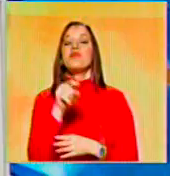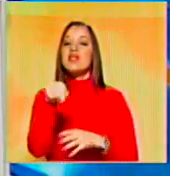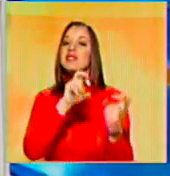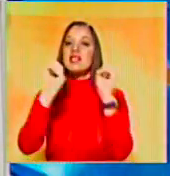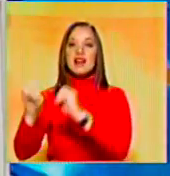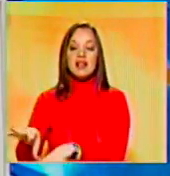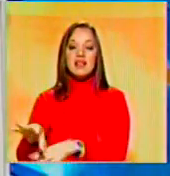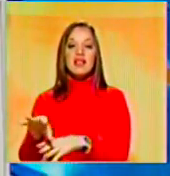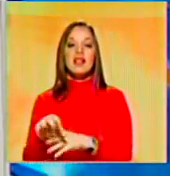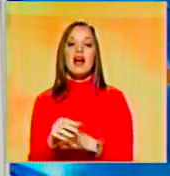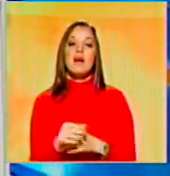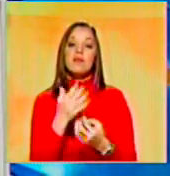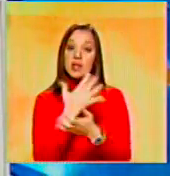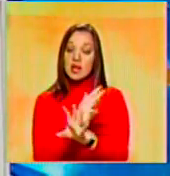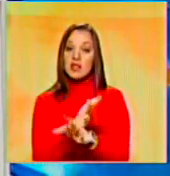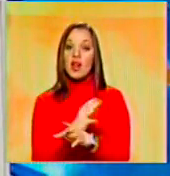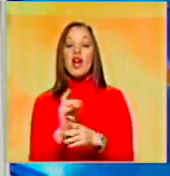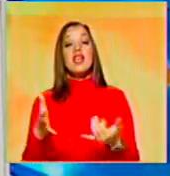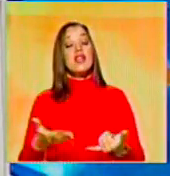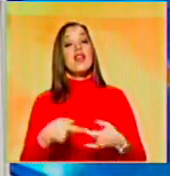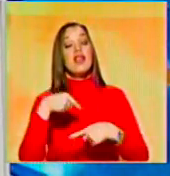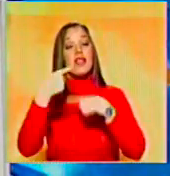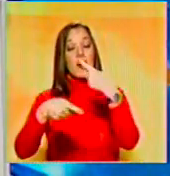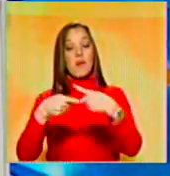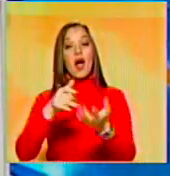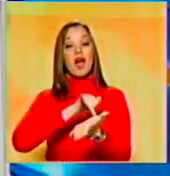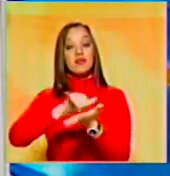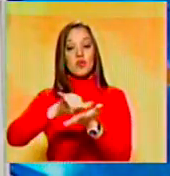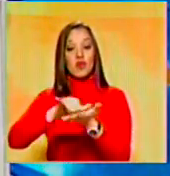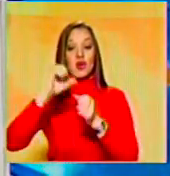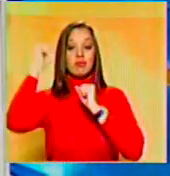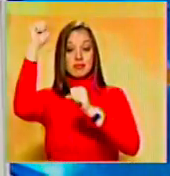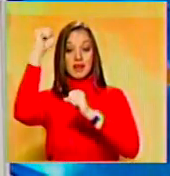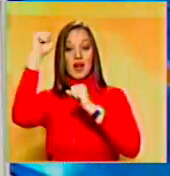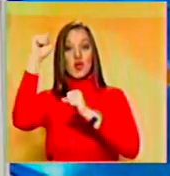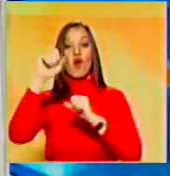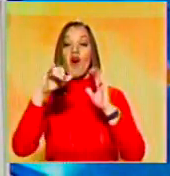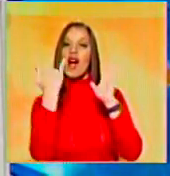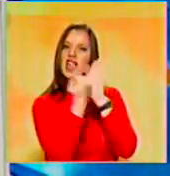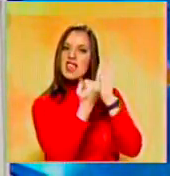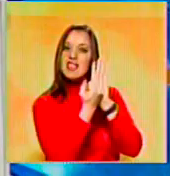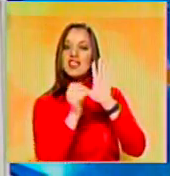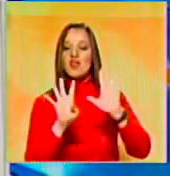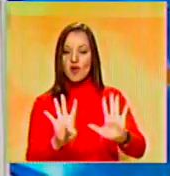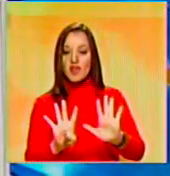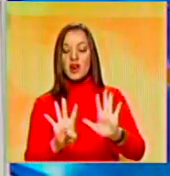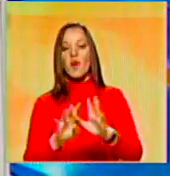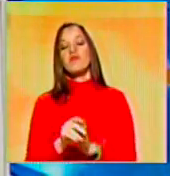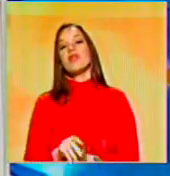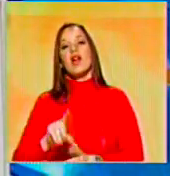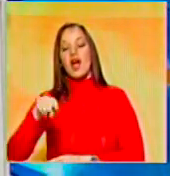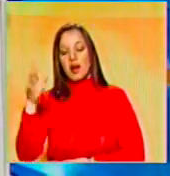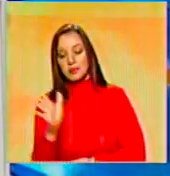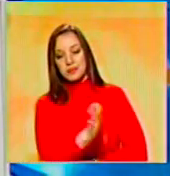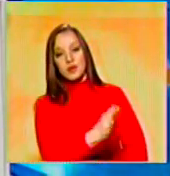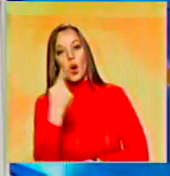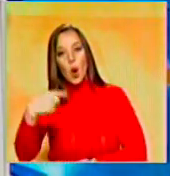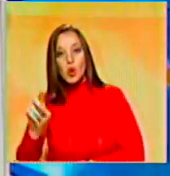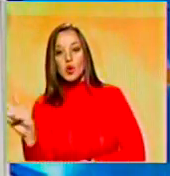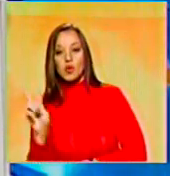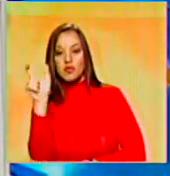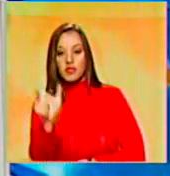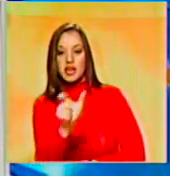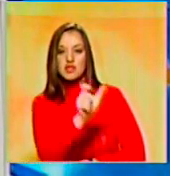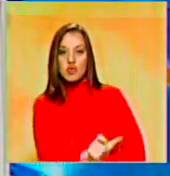estos hits de oro para darle el triunfo a los Yankees de Nueva York en el noveno inning. Por su parte, Víctor Martínez y Miguel Cabrera conectaron cuadrangular. Además,